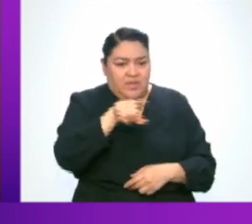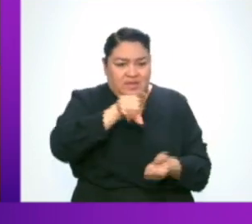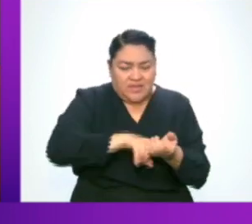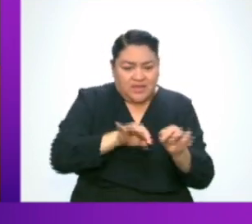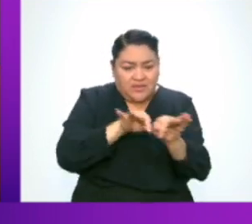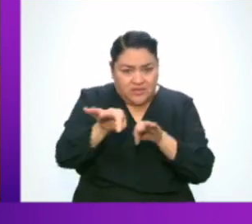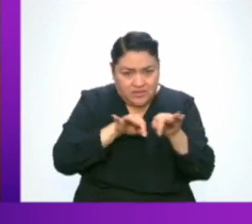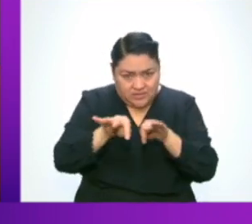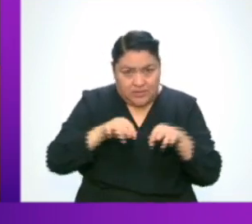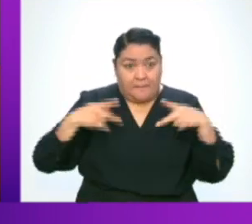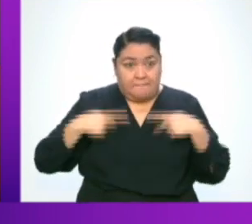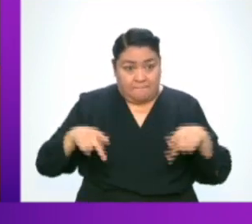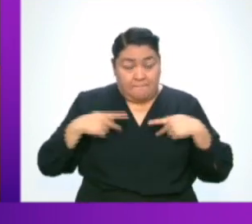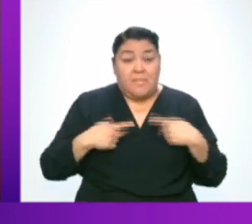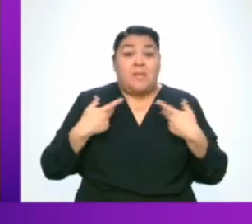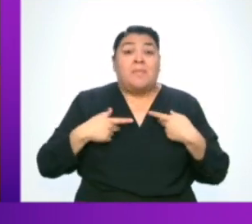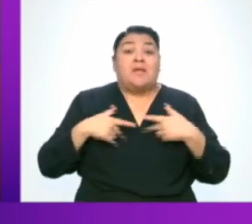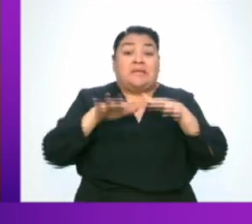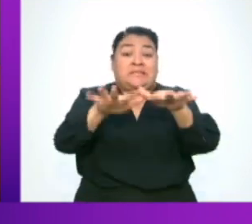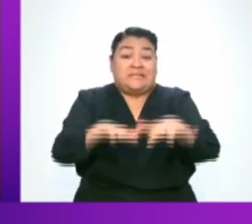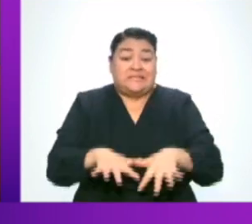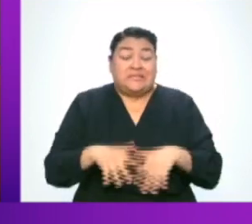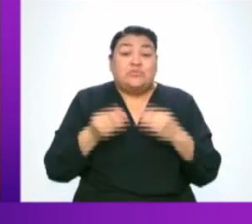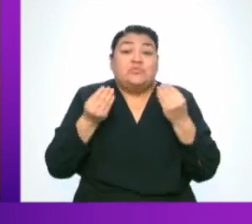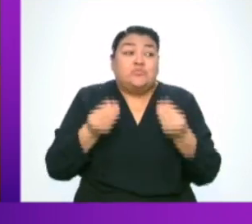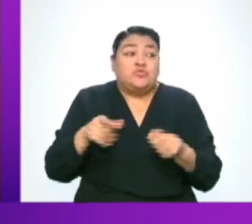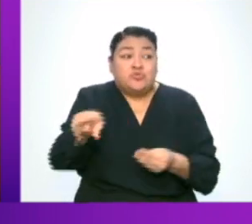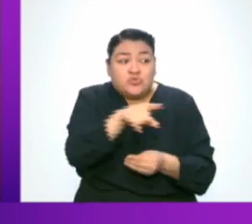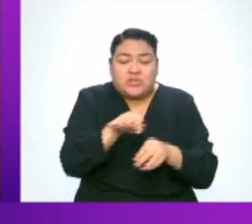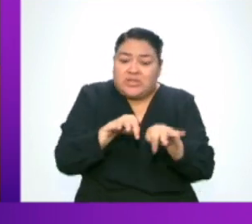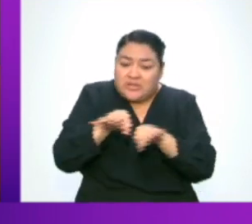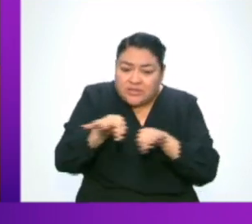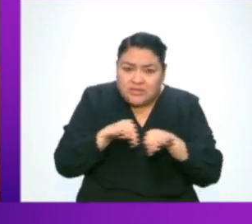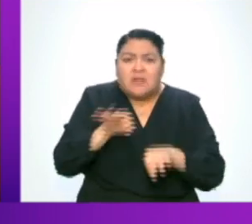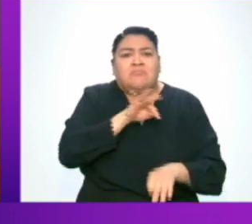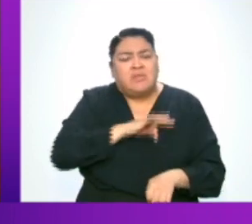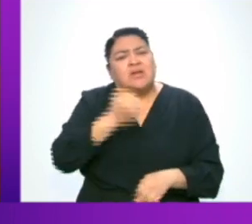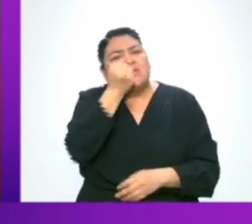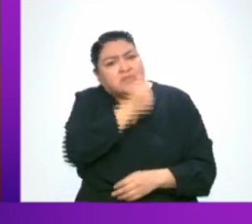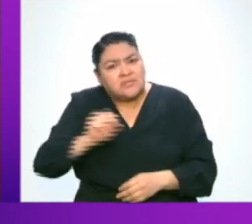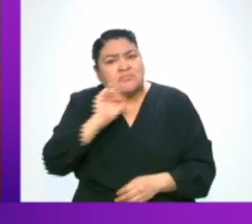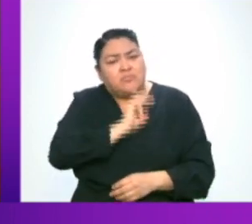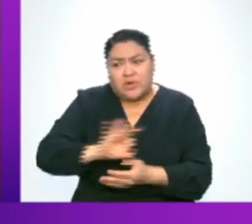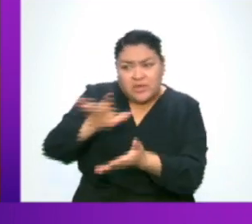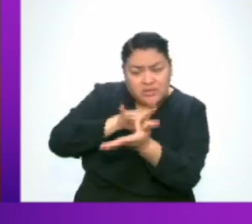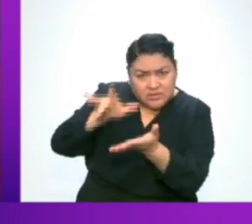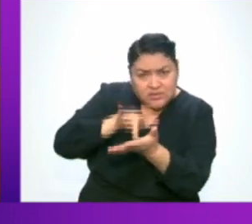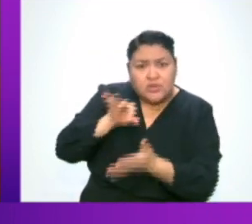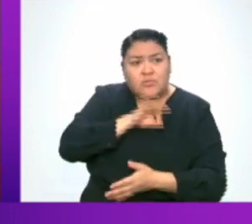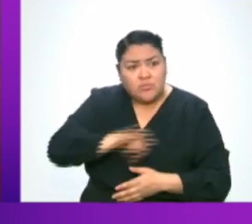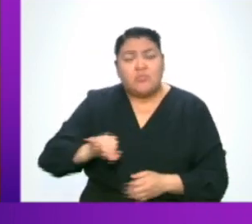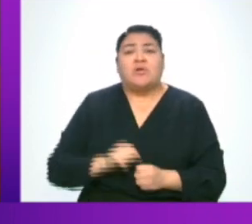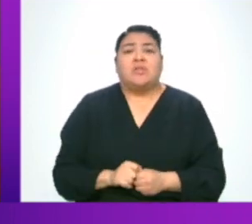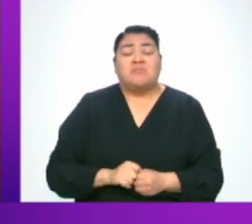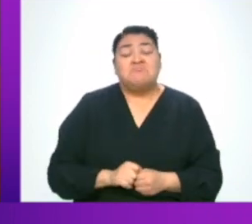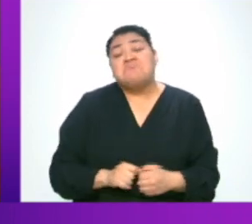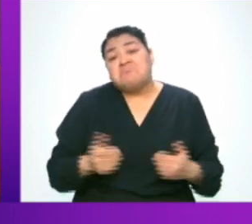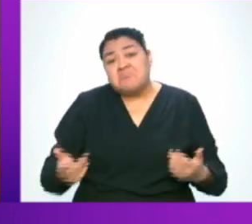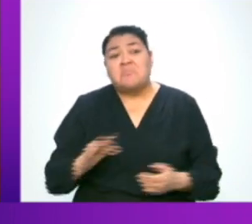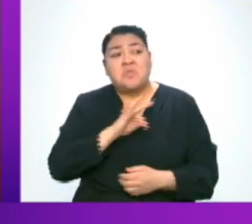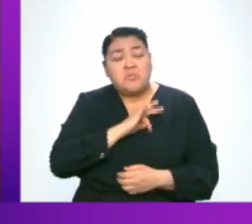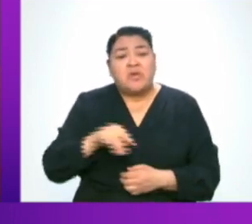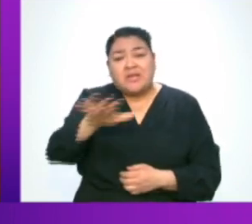en general de que hay mucha gente que tiene años aquí con capacidad técnica y Eh pues que también había